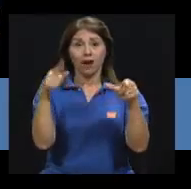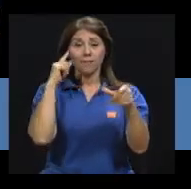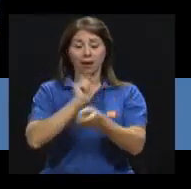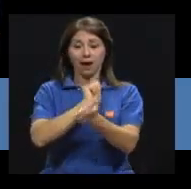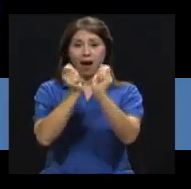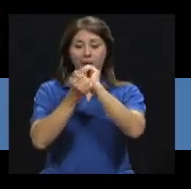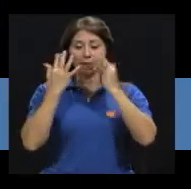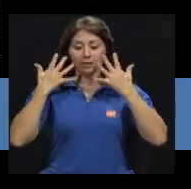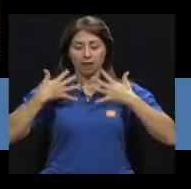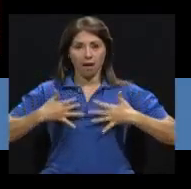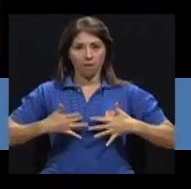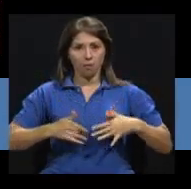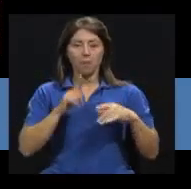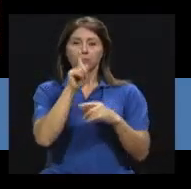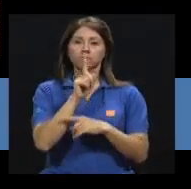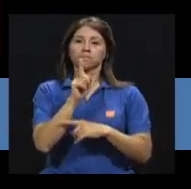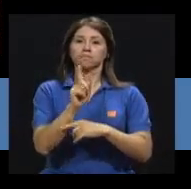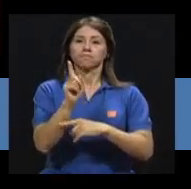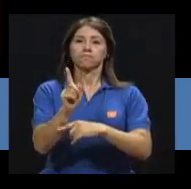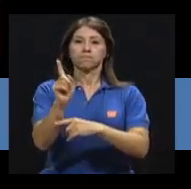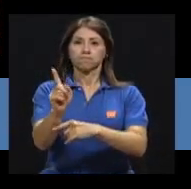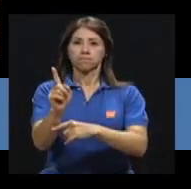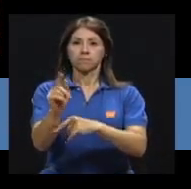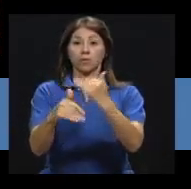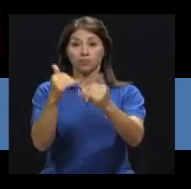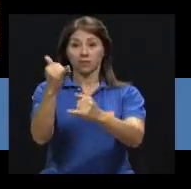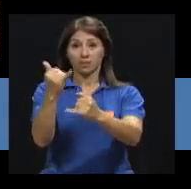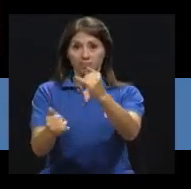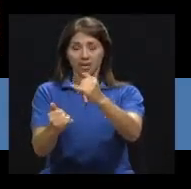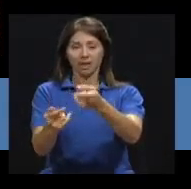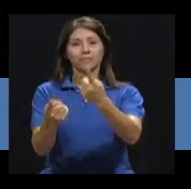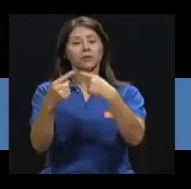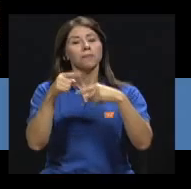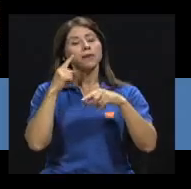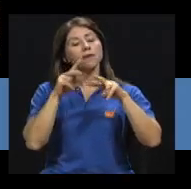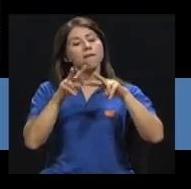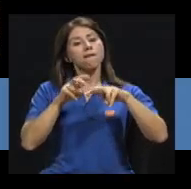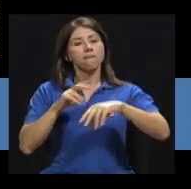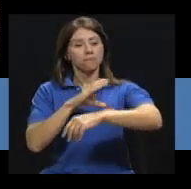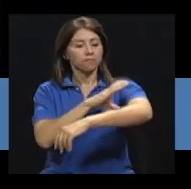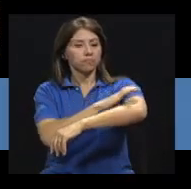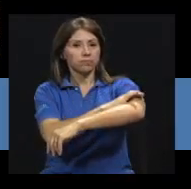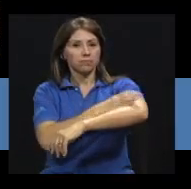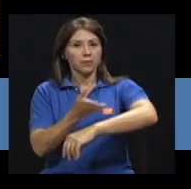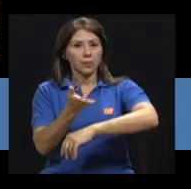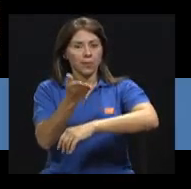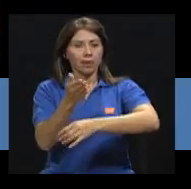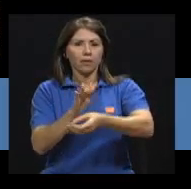cambiarse. Y a seguido se le realizará un control de presión arterial y pulso.